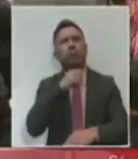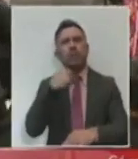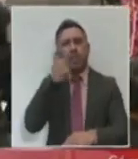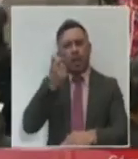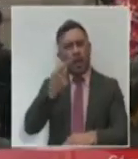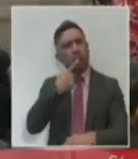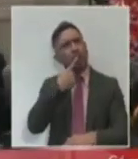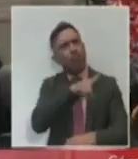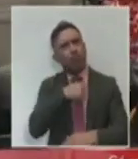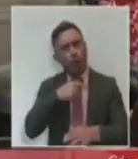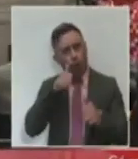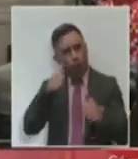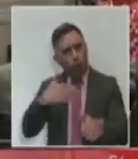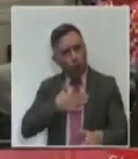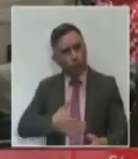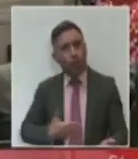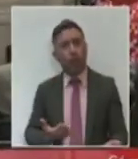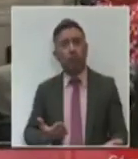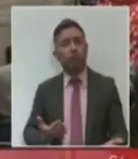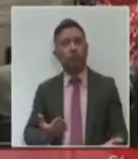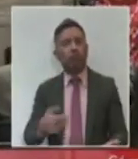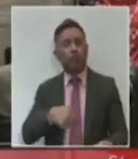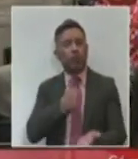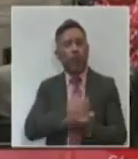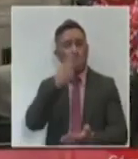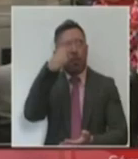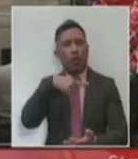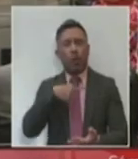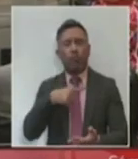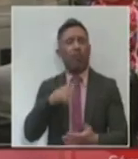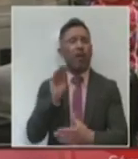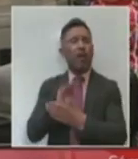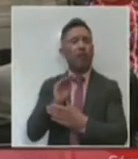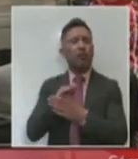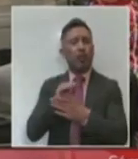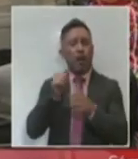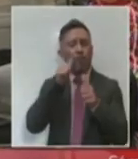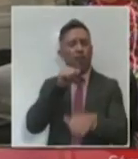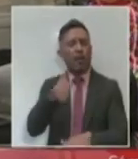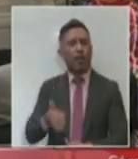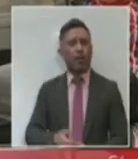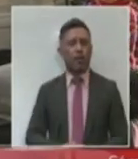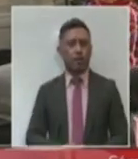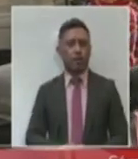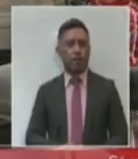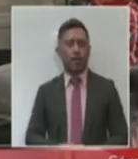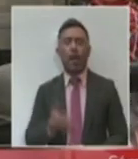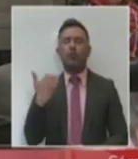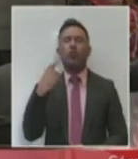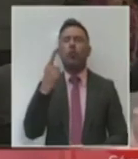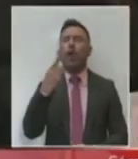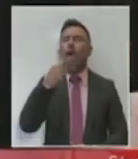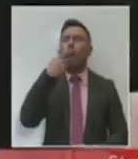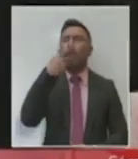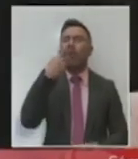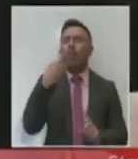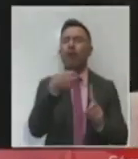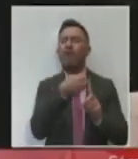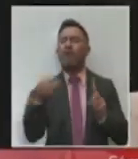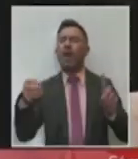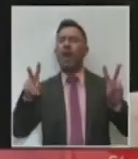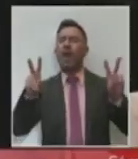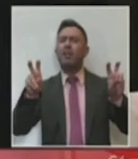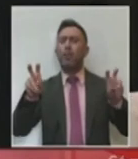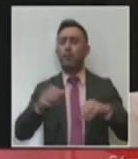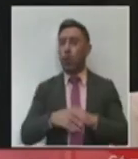ejemplo, en la ciudad. ¿Cuál fue la frase que se volvió lamentablemente icónica? No me vengan con